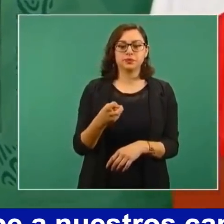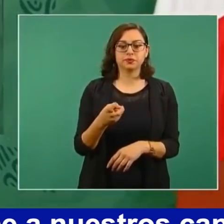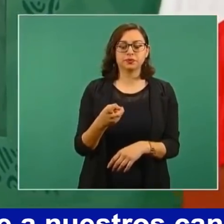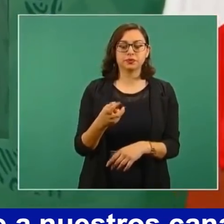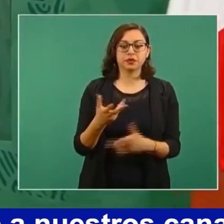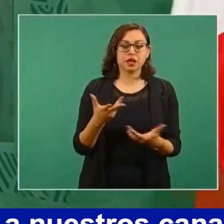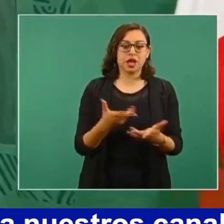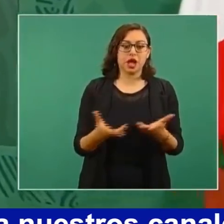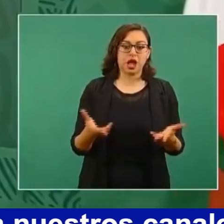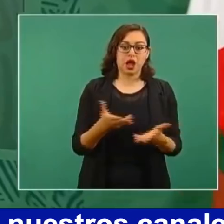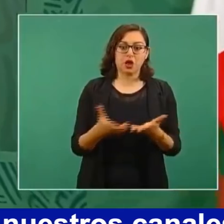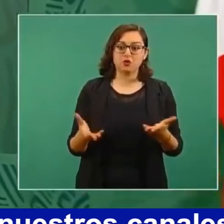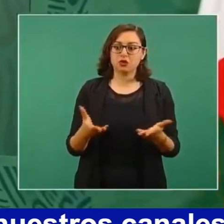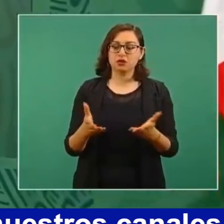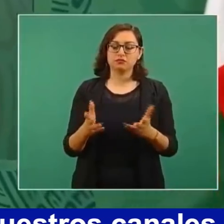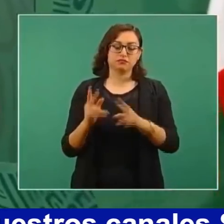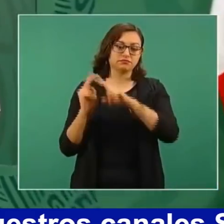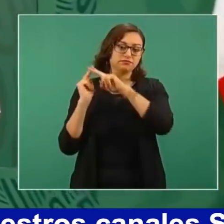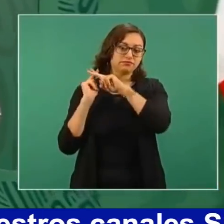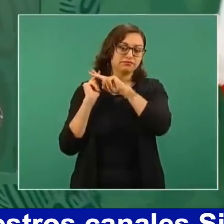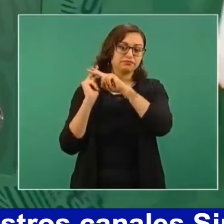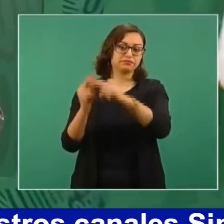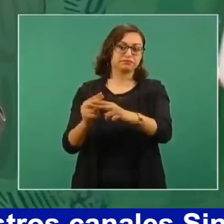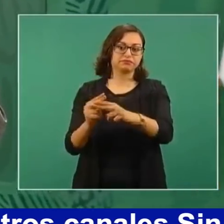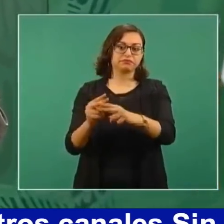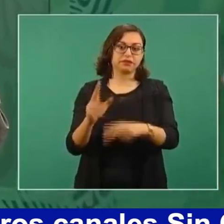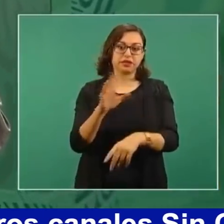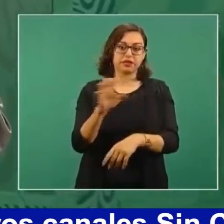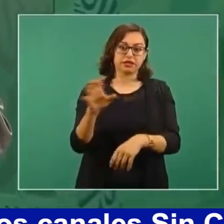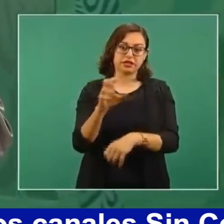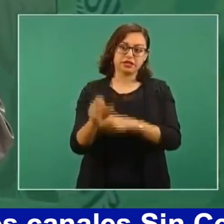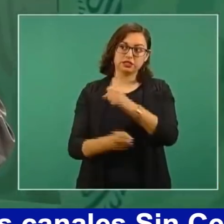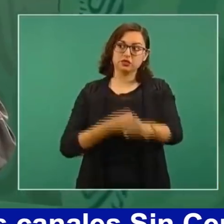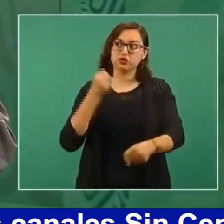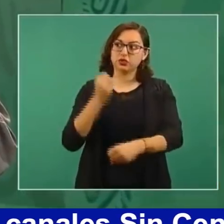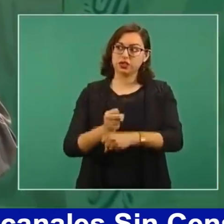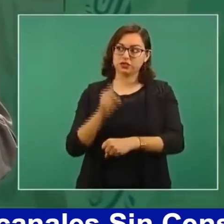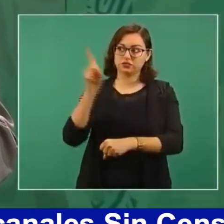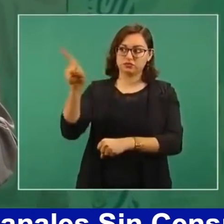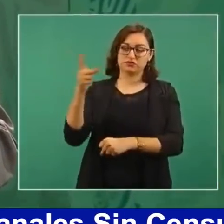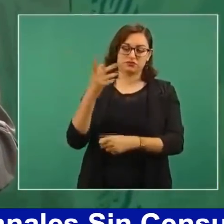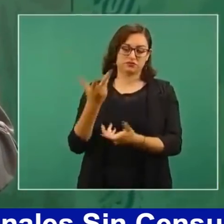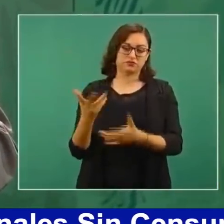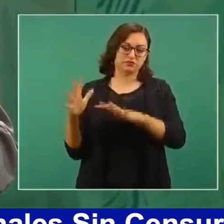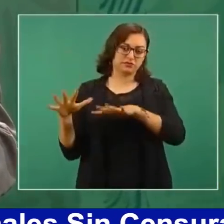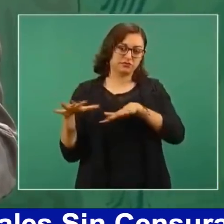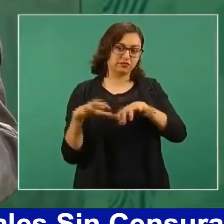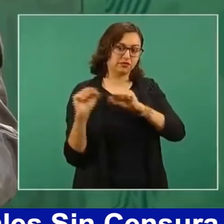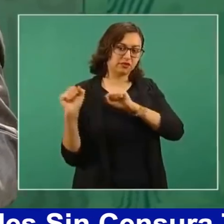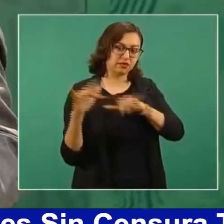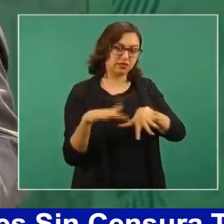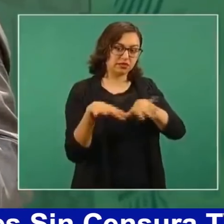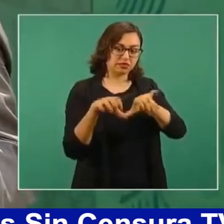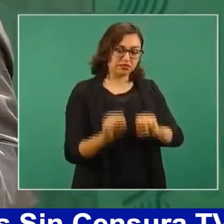los 500 años de esa invasión y a los 200 años de la independencia, se les